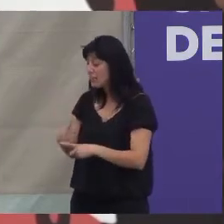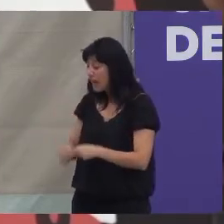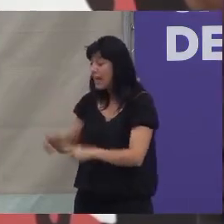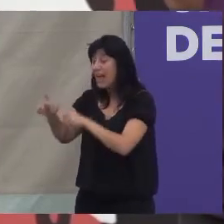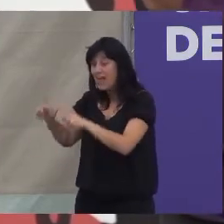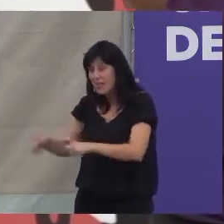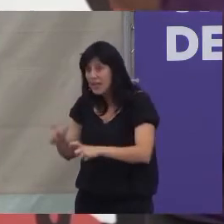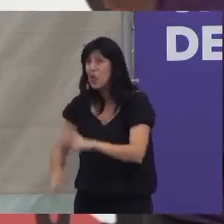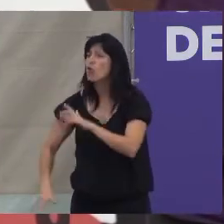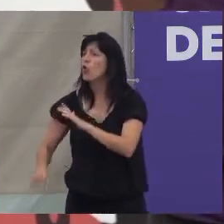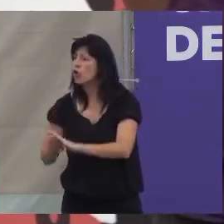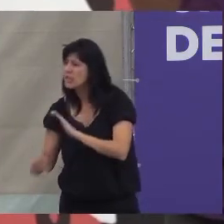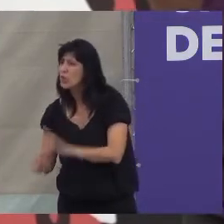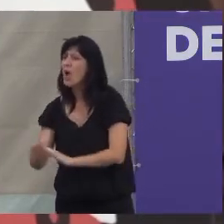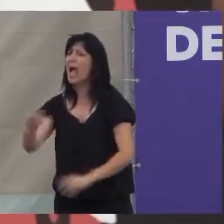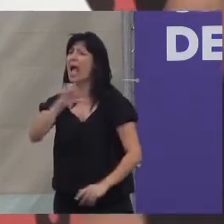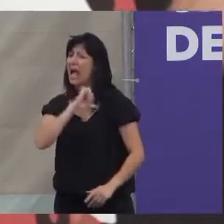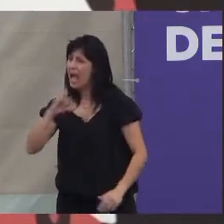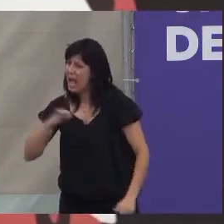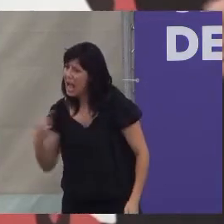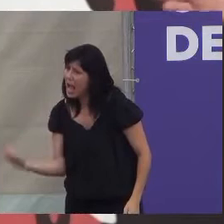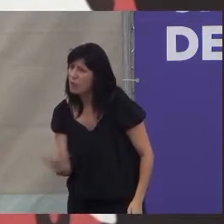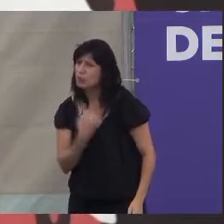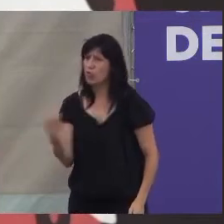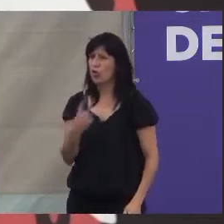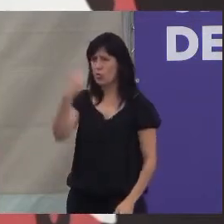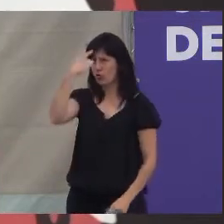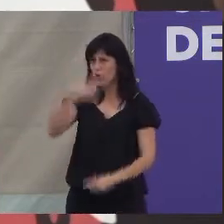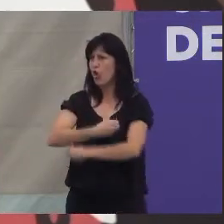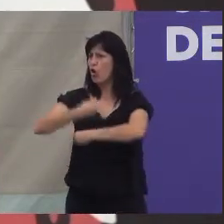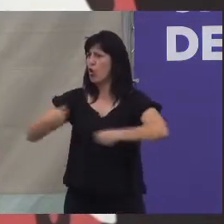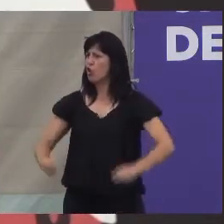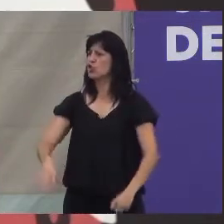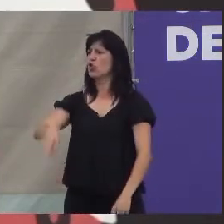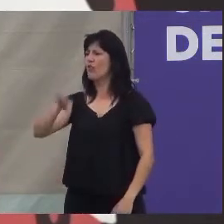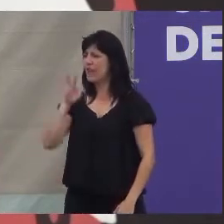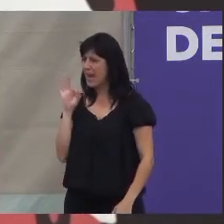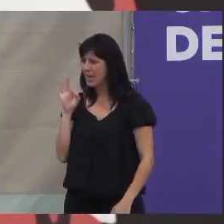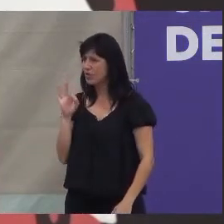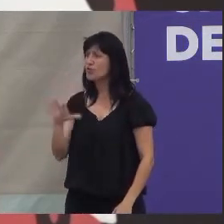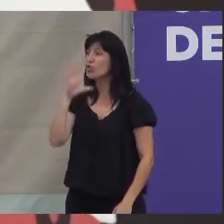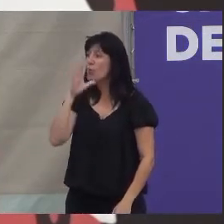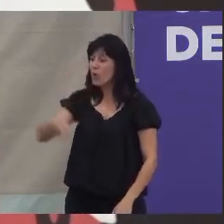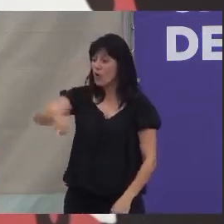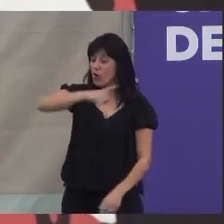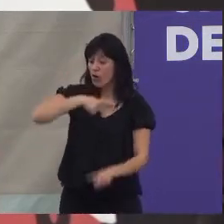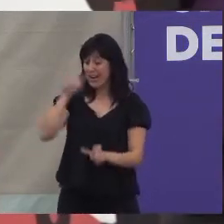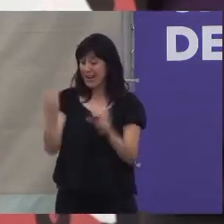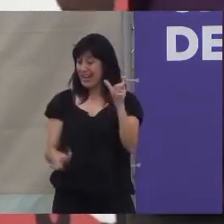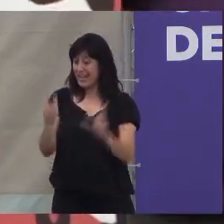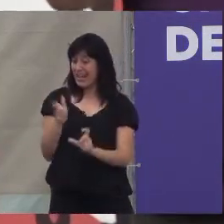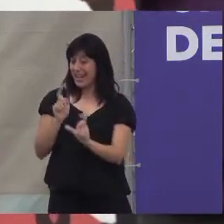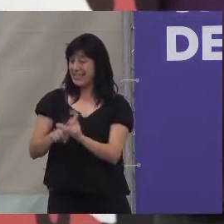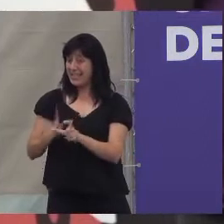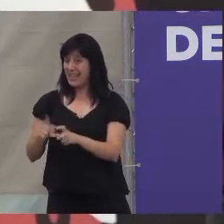siendo autónomos, soberanos, y porque nuestra militancia tiene que ser